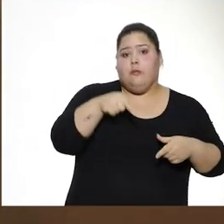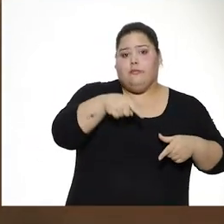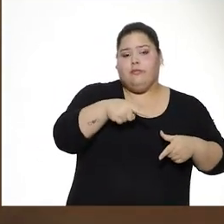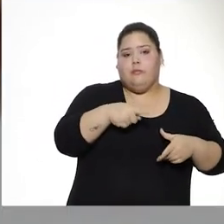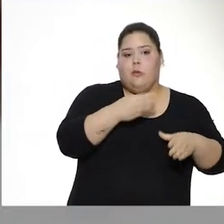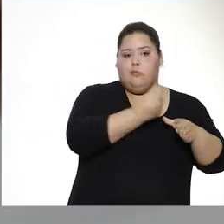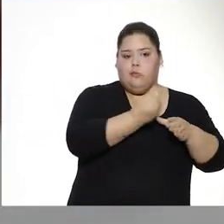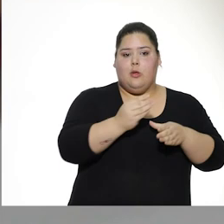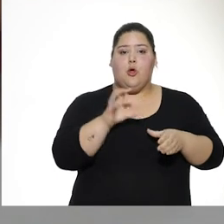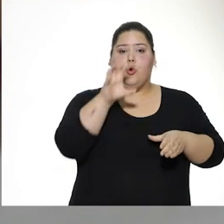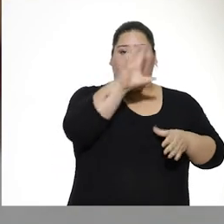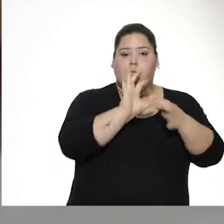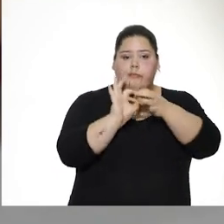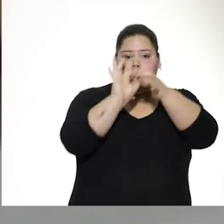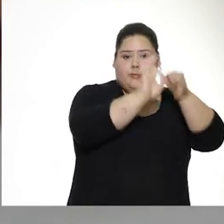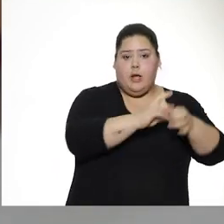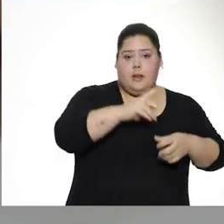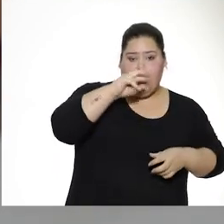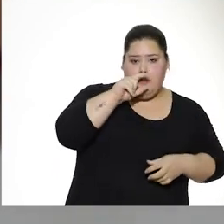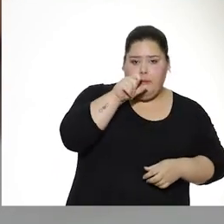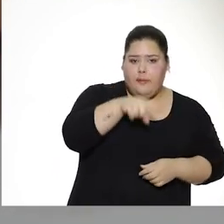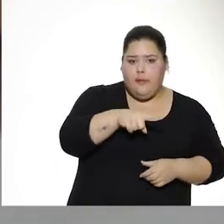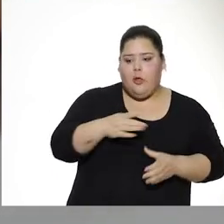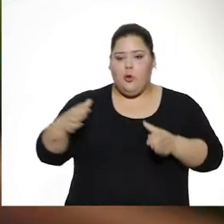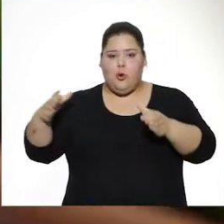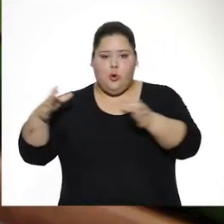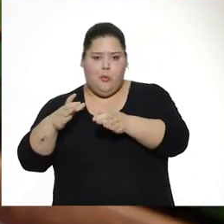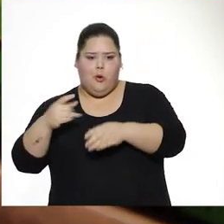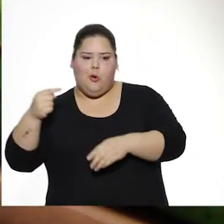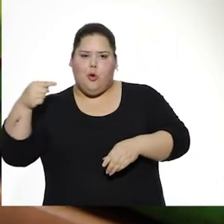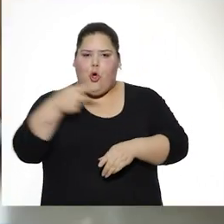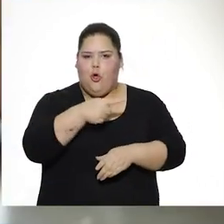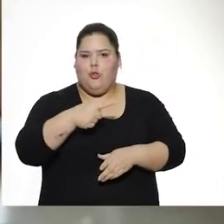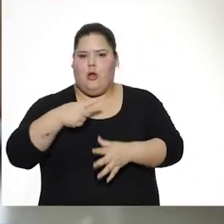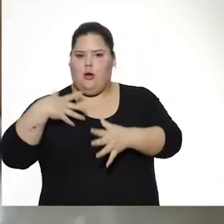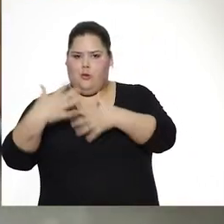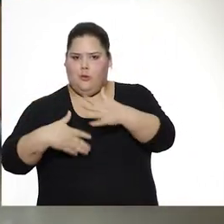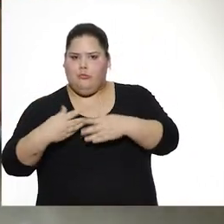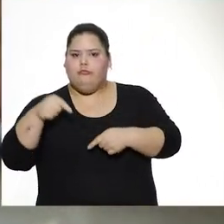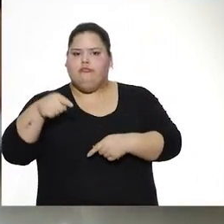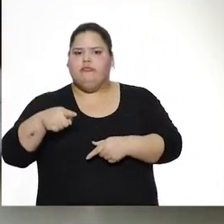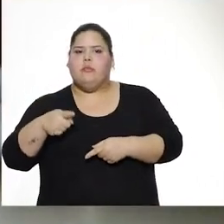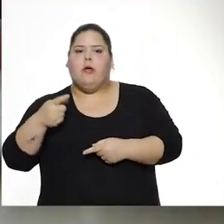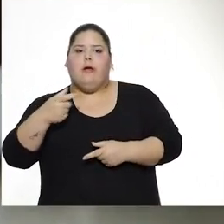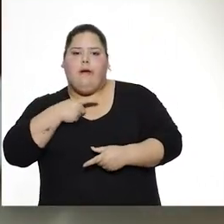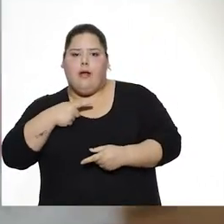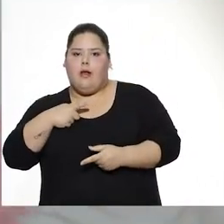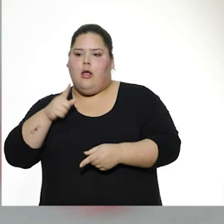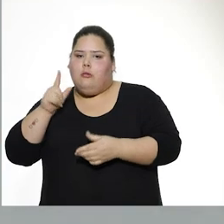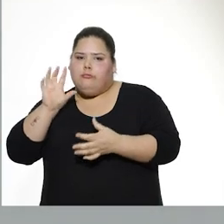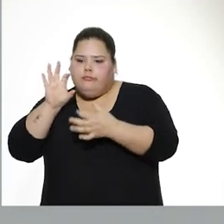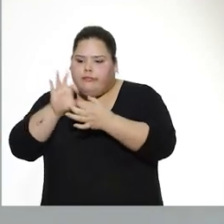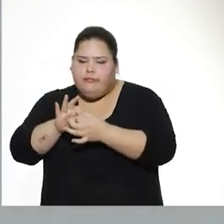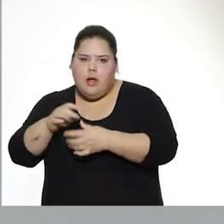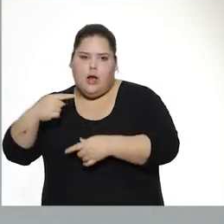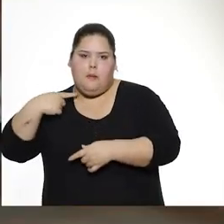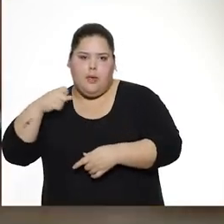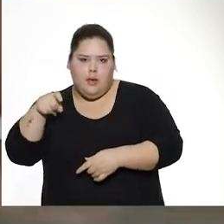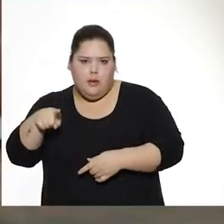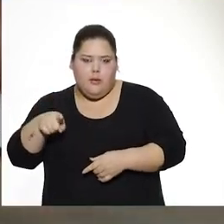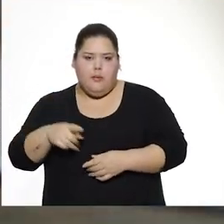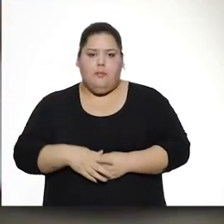que formaron las Provincias Unidas del Río de la Plata y los contrarrevolucionarios que quisieron mantenerse dentro del orden